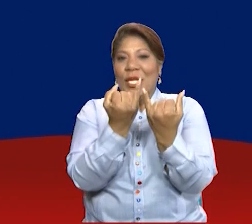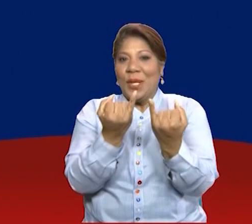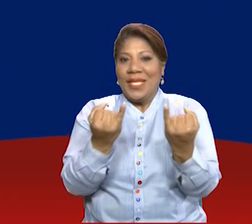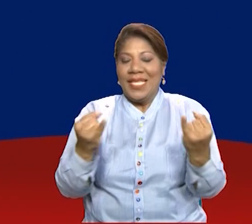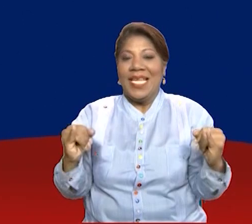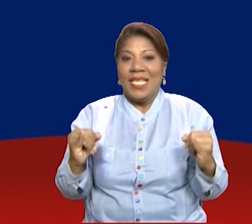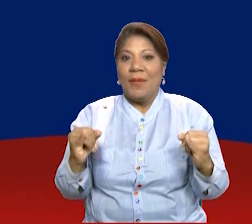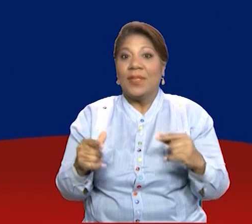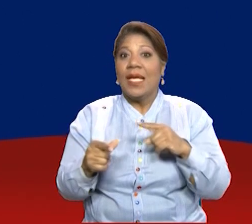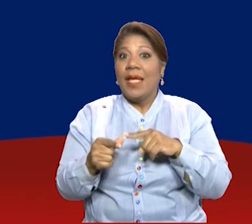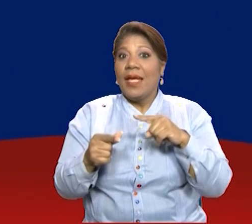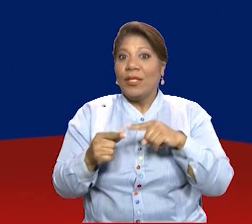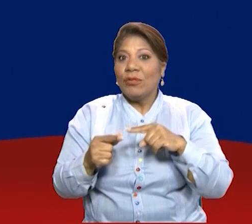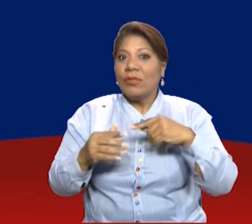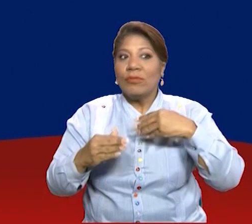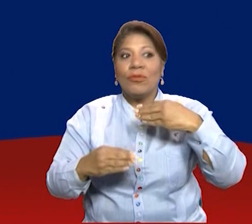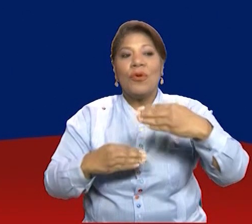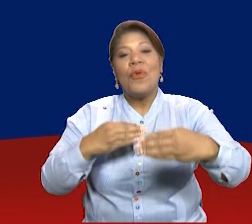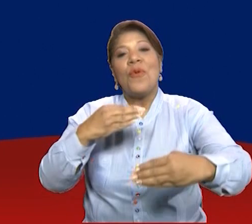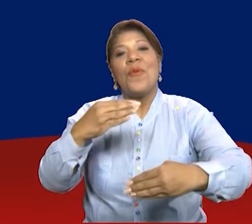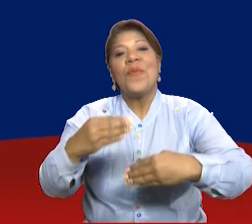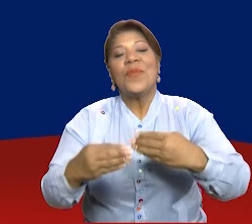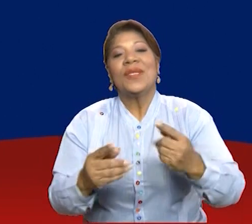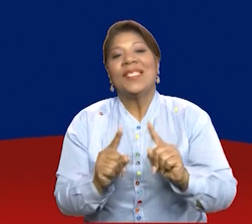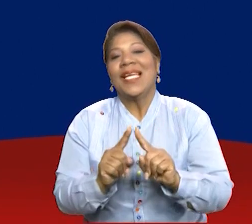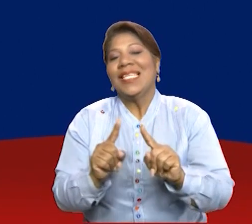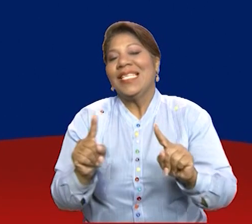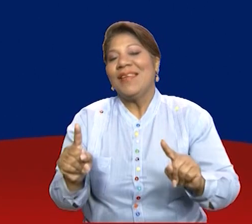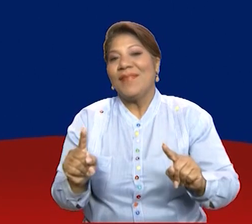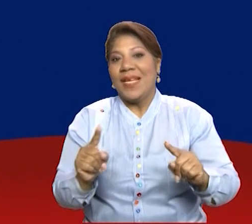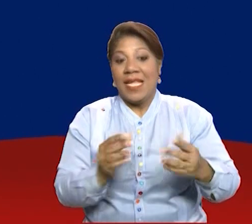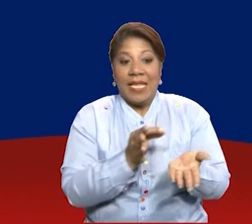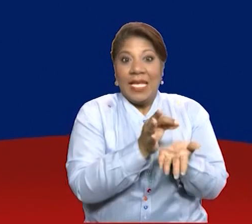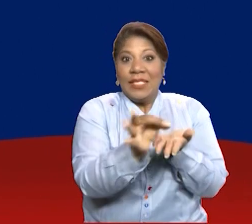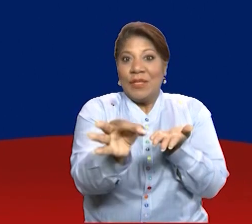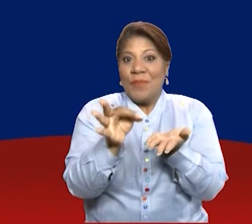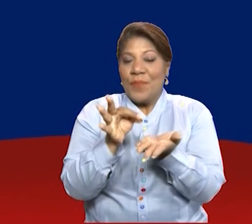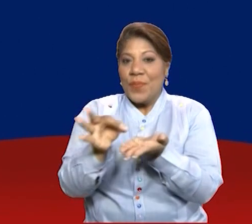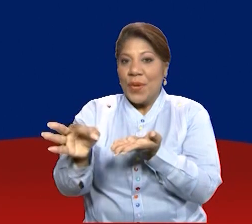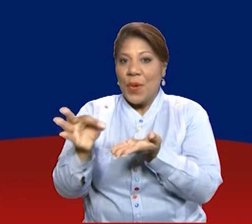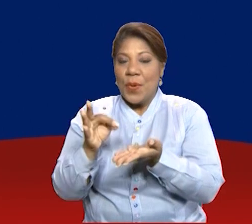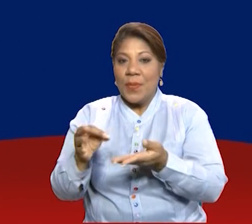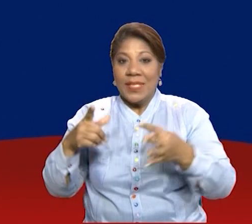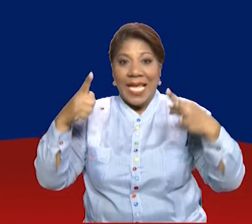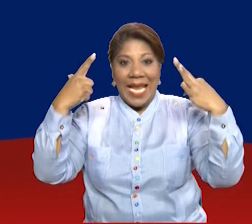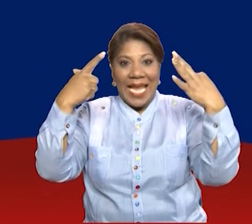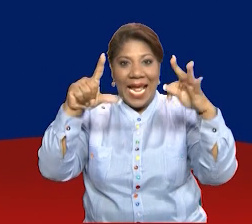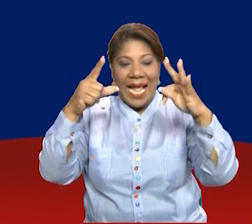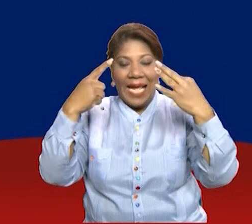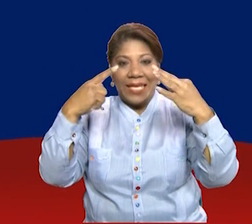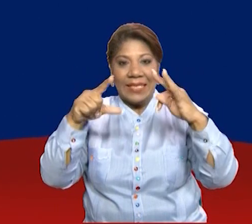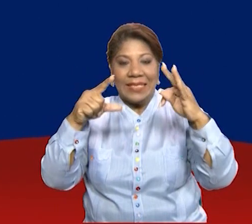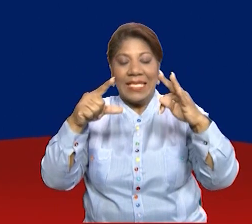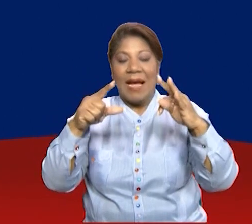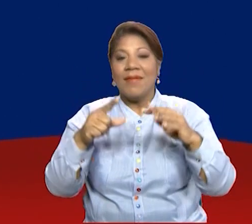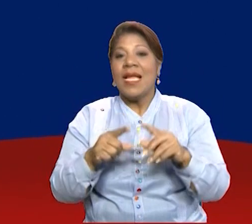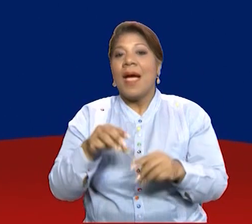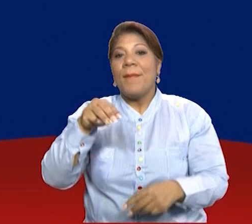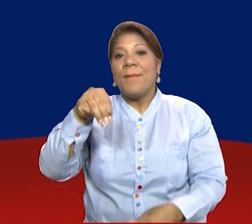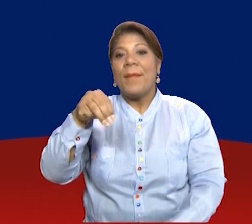un proceso de alzamiento en varias ciudades del istmo, como lo son Las Tablas,